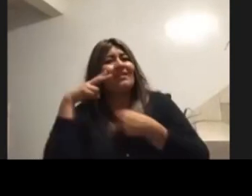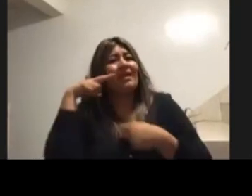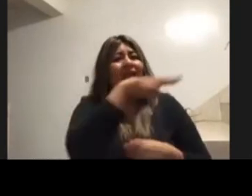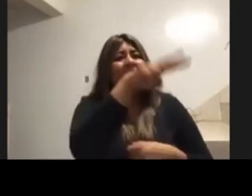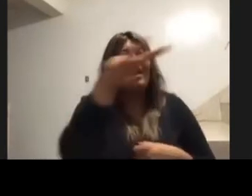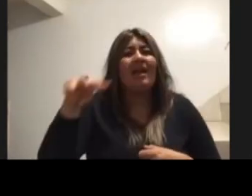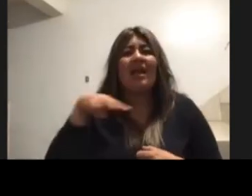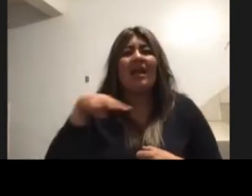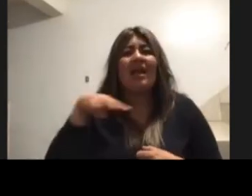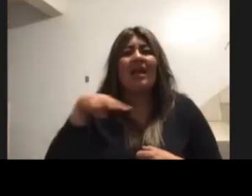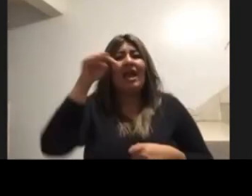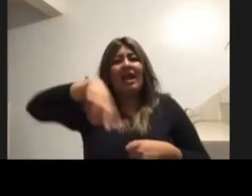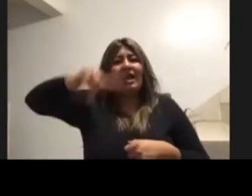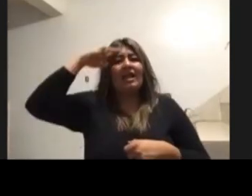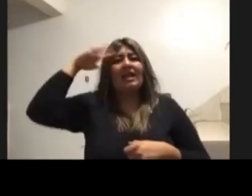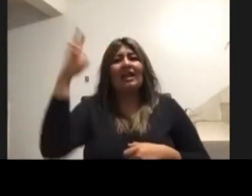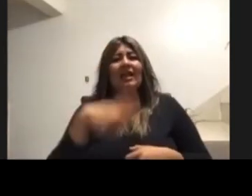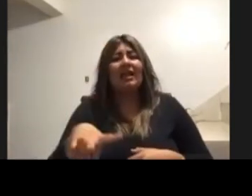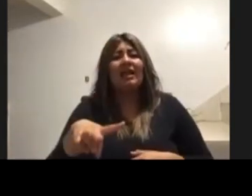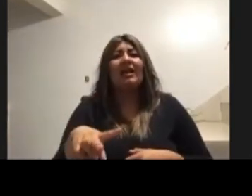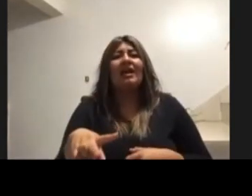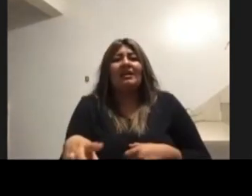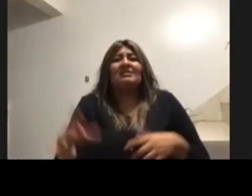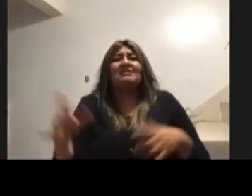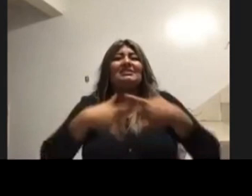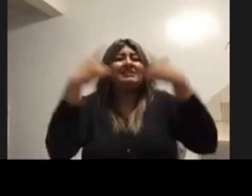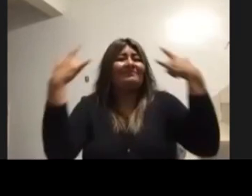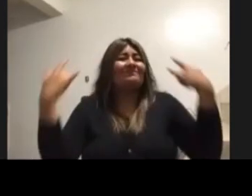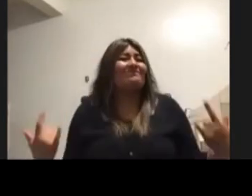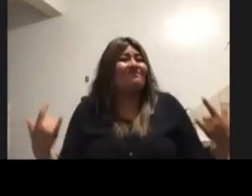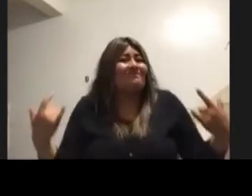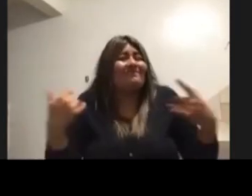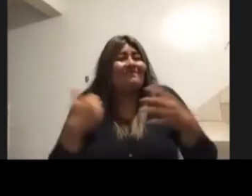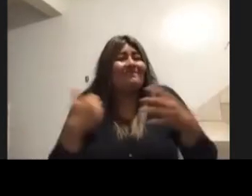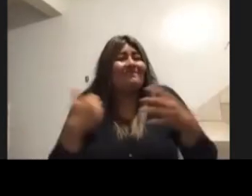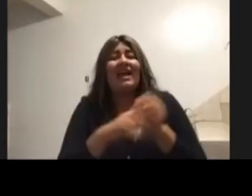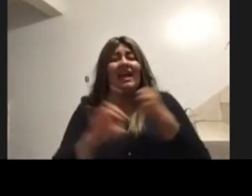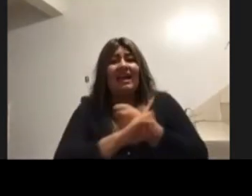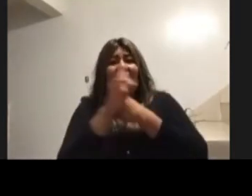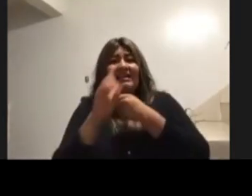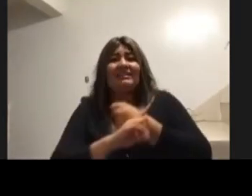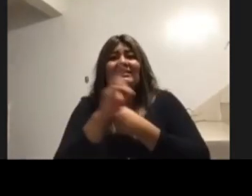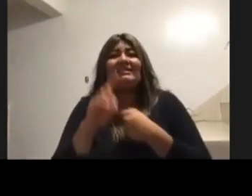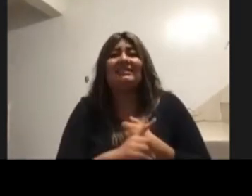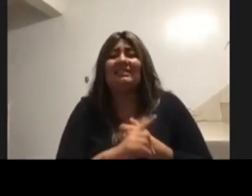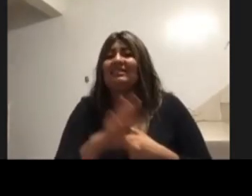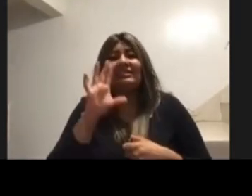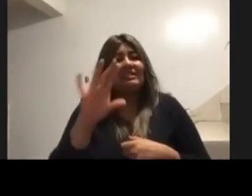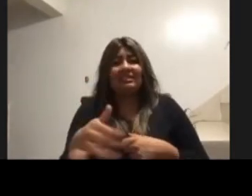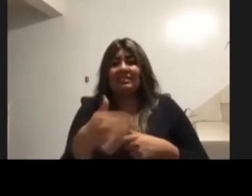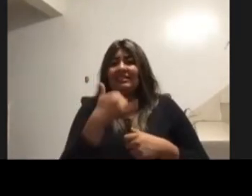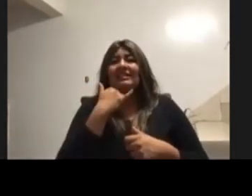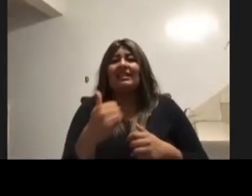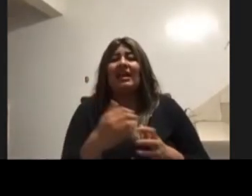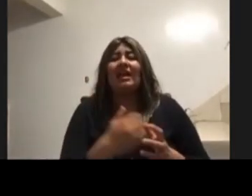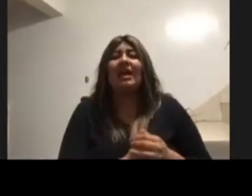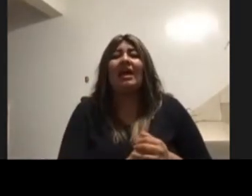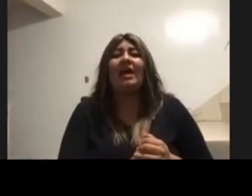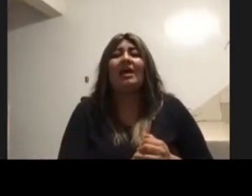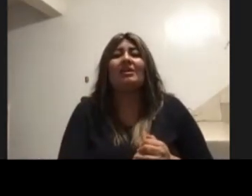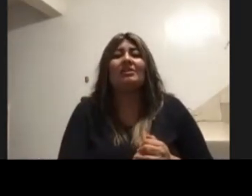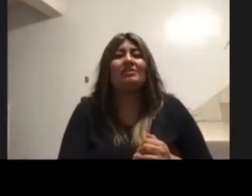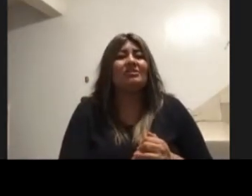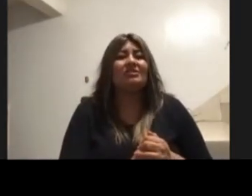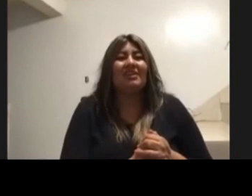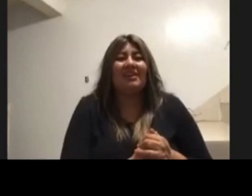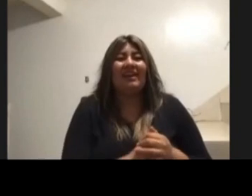en México nos come la historia. Gaby también no me dejará mentir. Esta parte de inclusión,